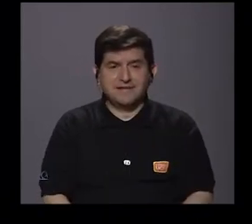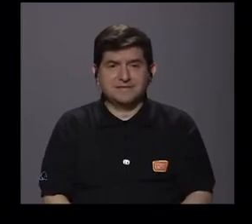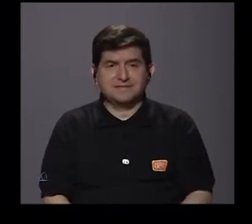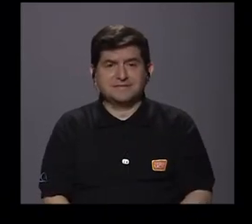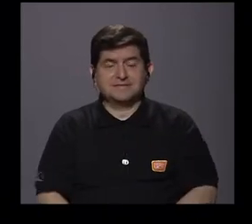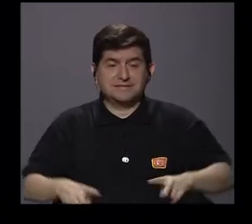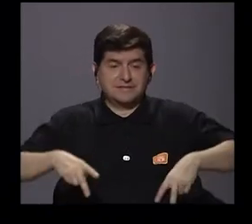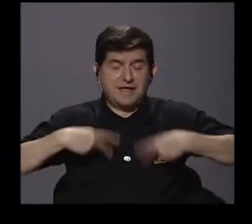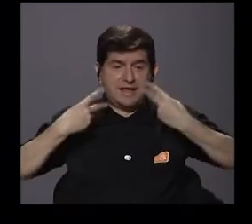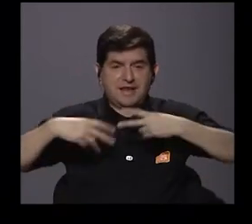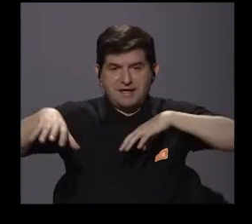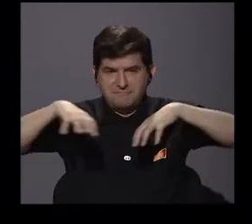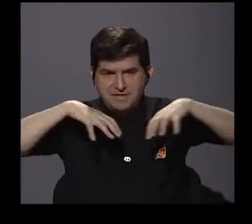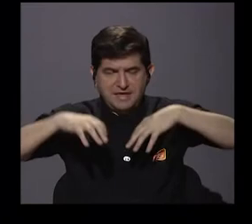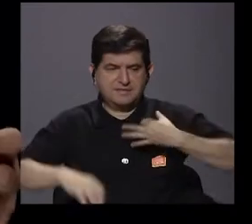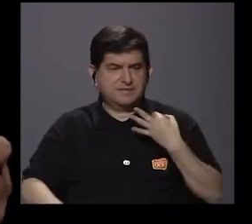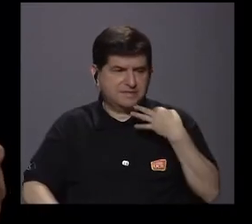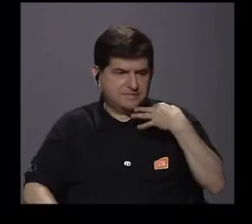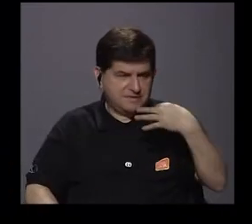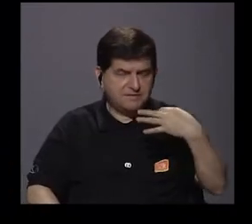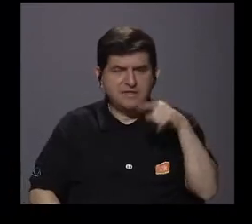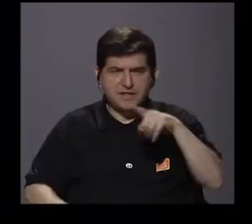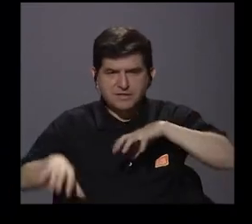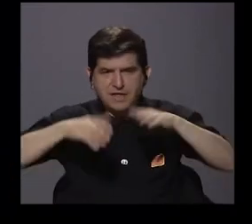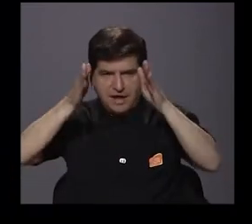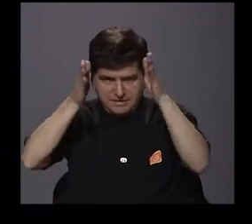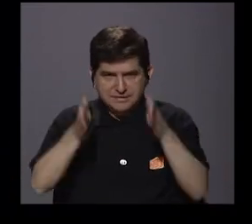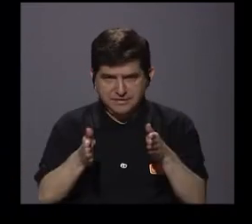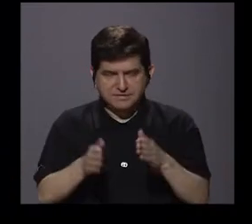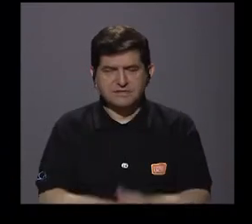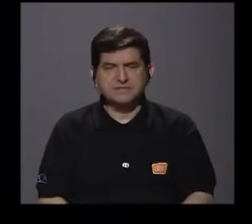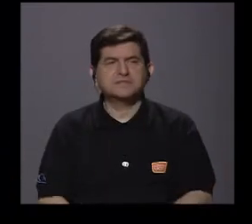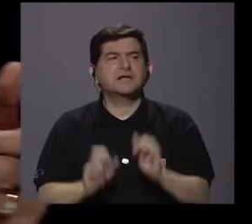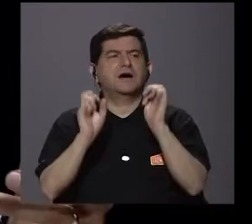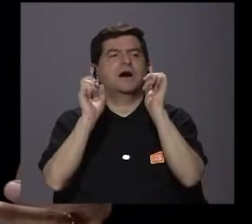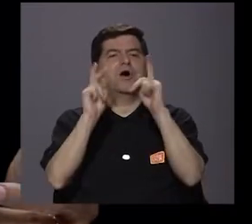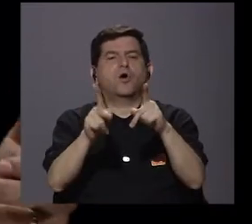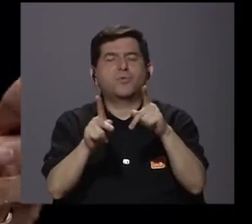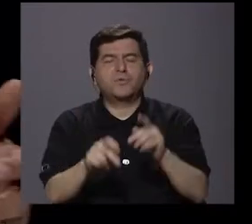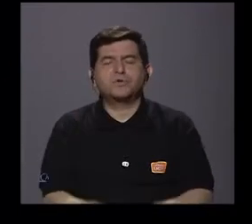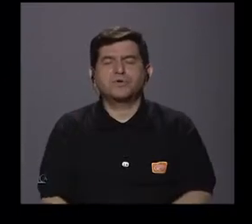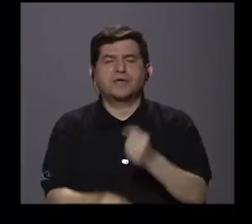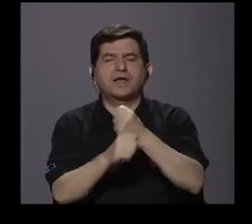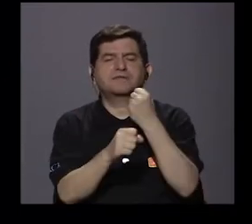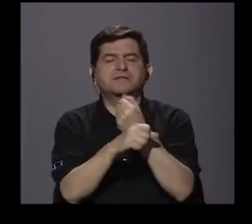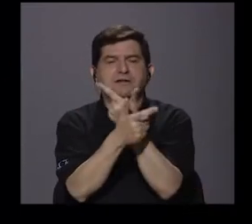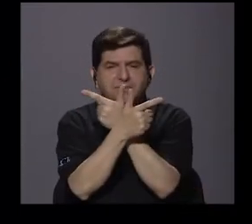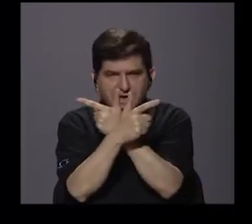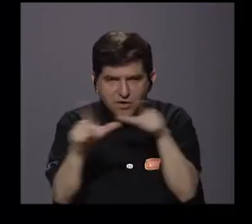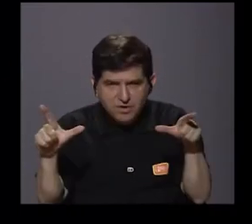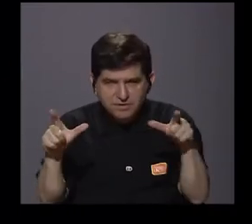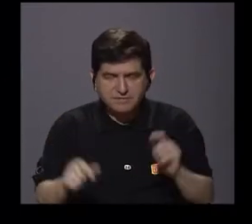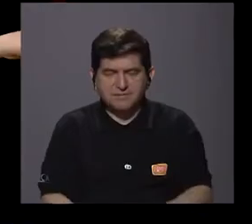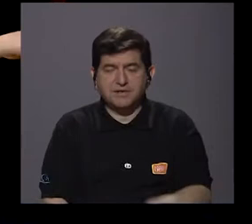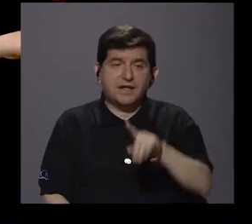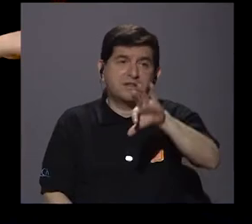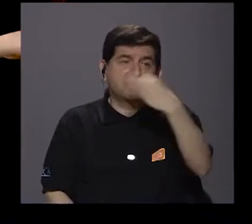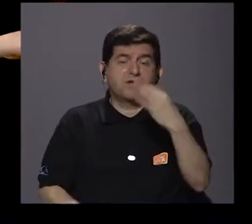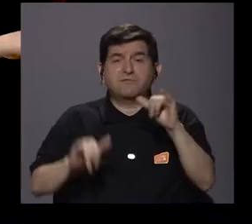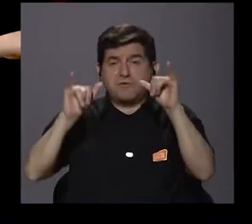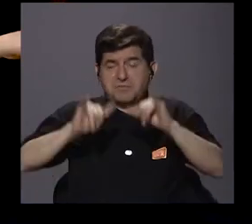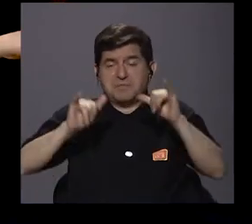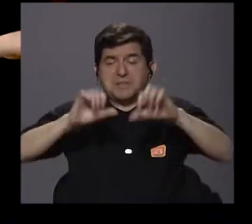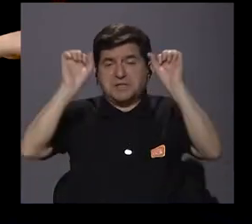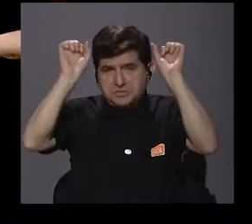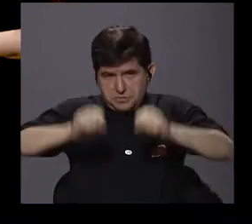en la vida cotidiana que usted estaba haciendo como activista, esa posibilidad de hacer freelance le garantizaba de algún modo un